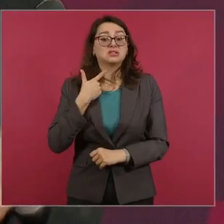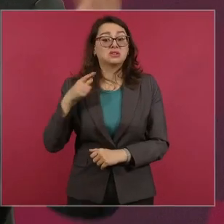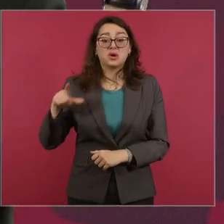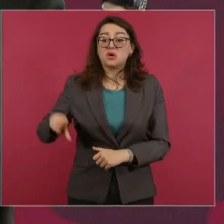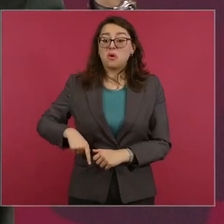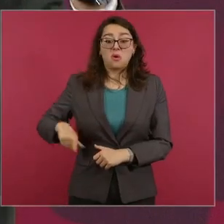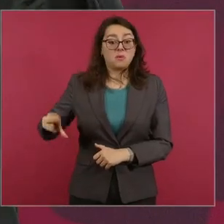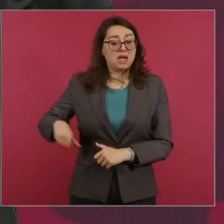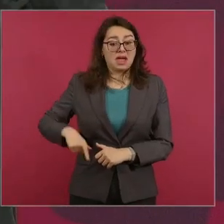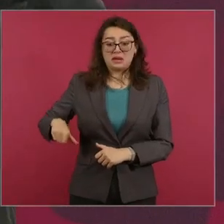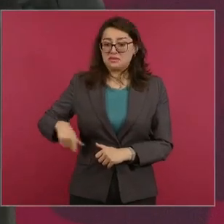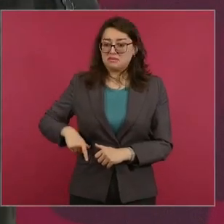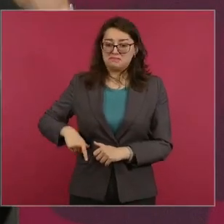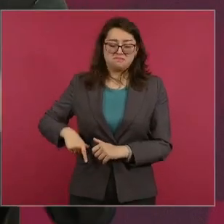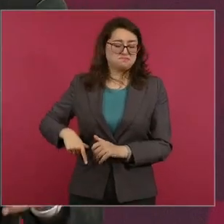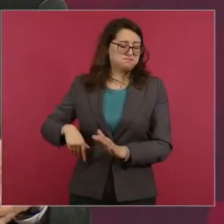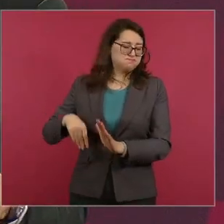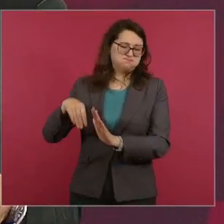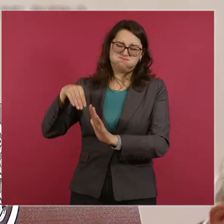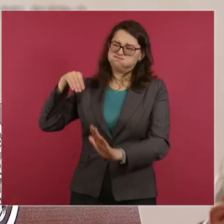de tiempo atrás